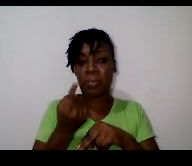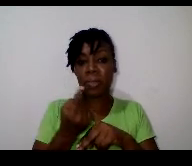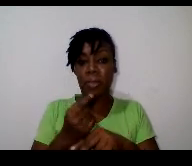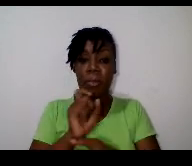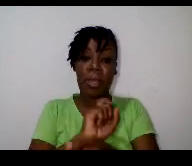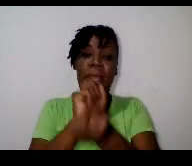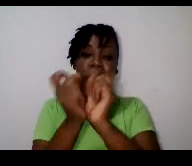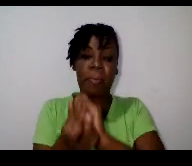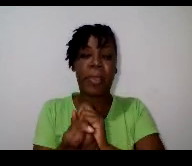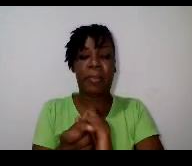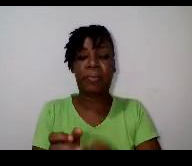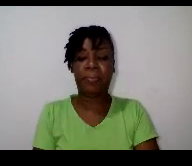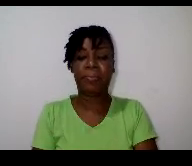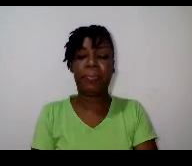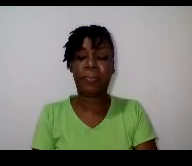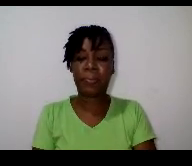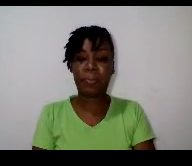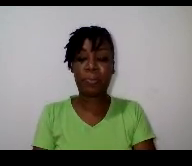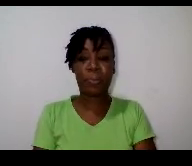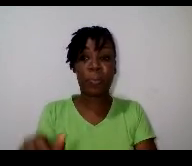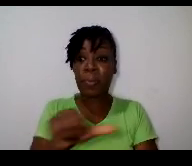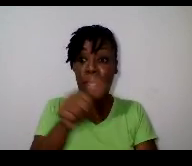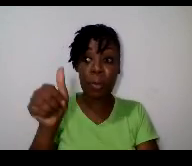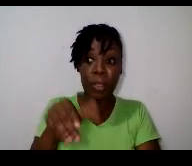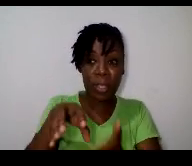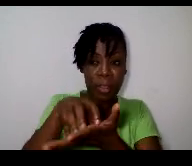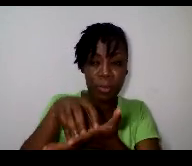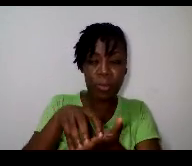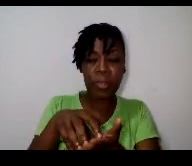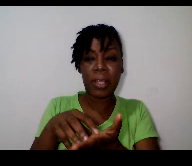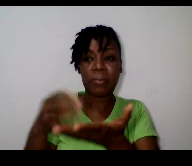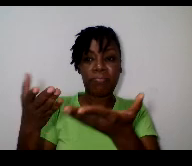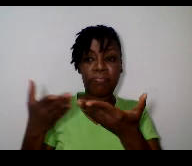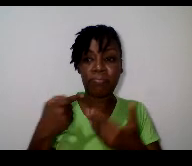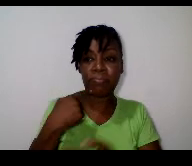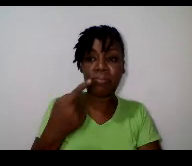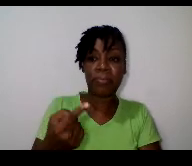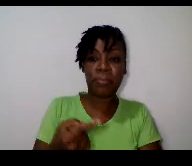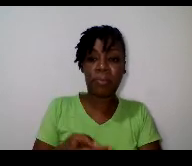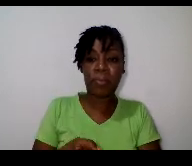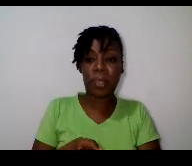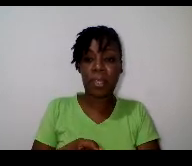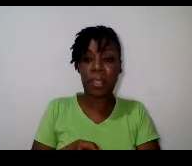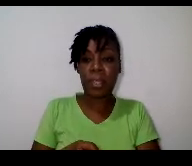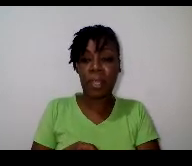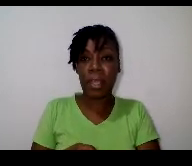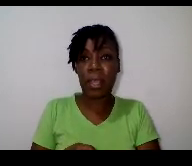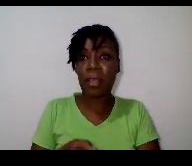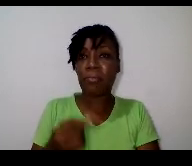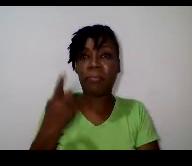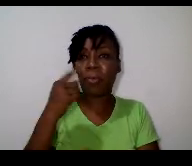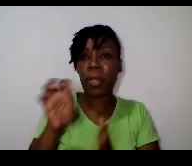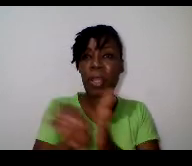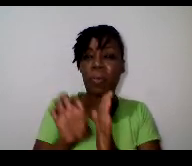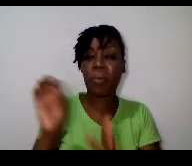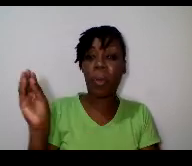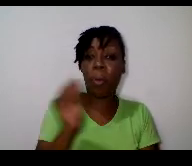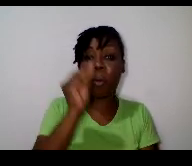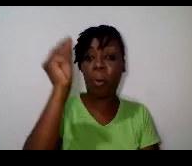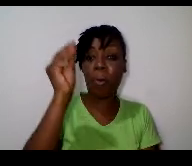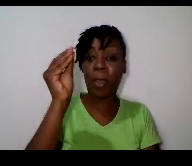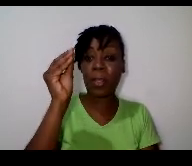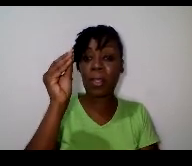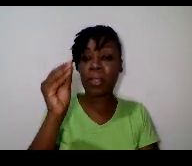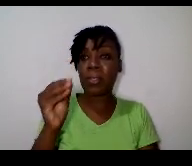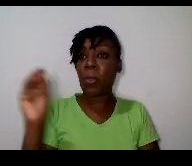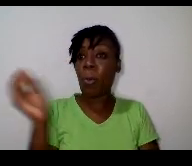global. Otra de las dudas que nos hacen llegar es en el caso de adolescentes. Nos ponen el ejemplo de alguien de